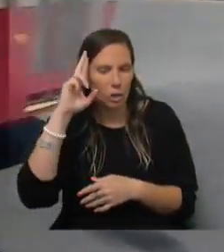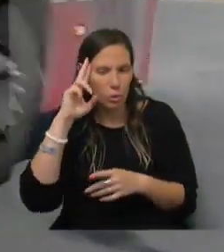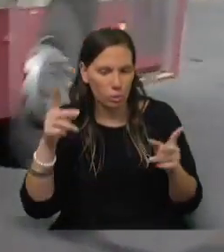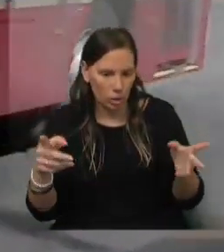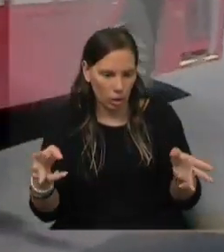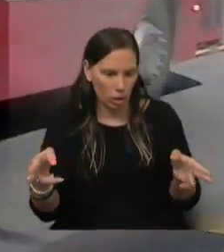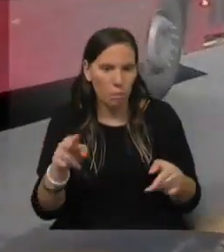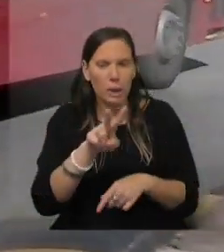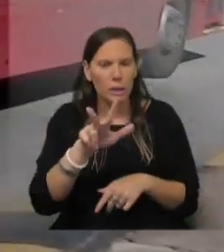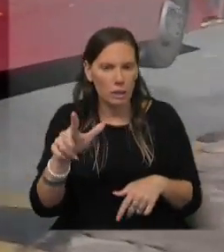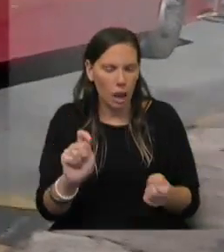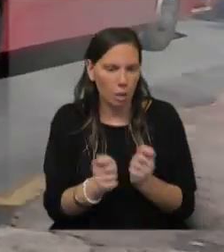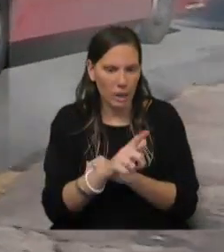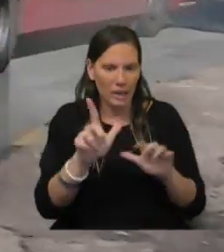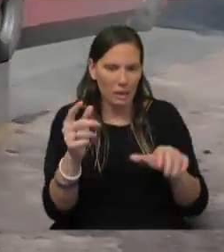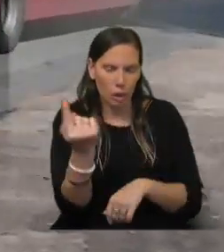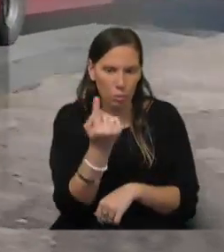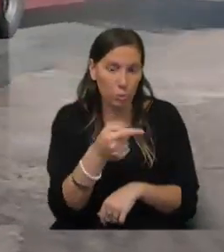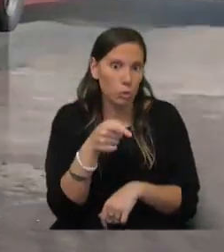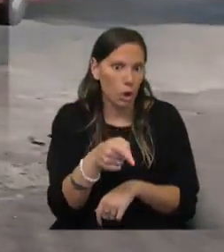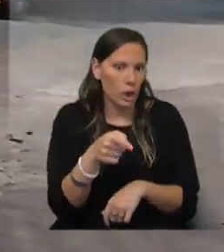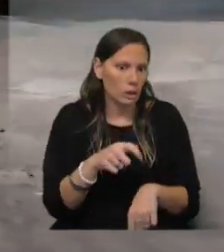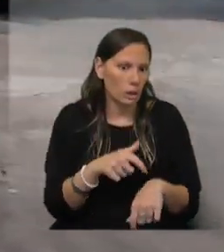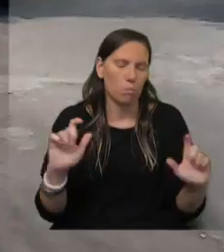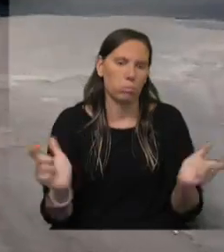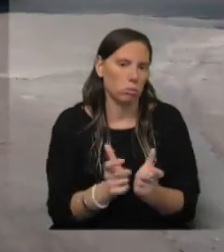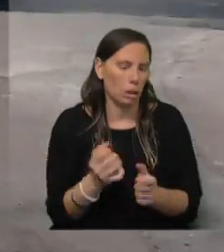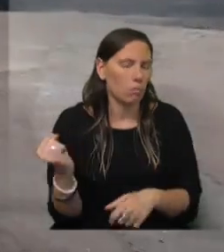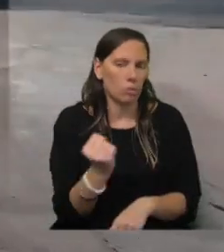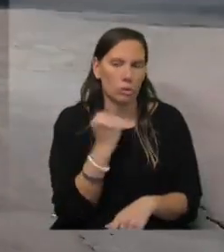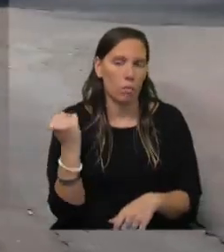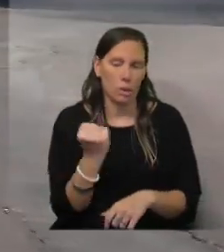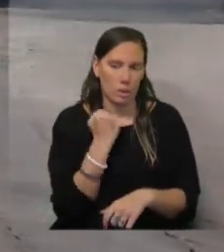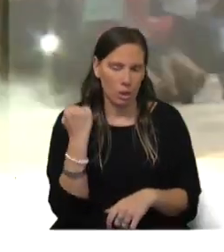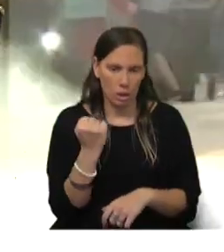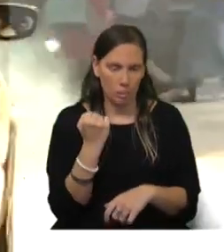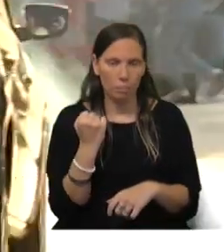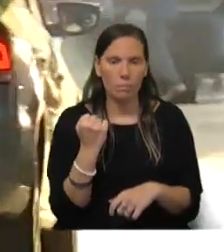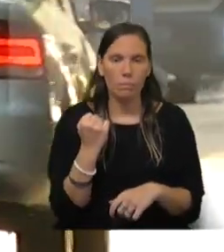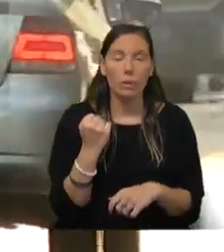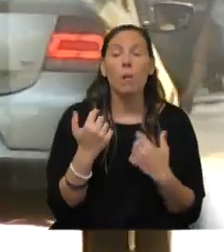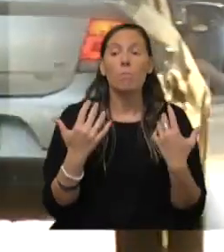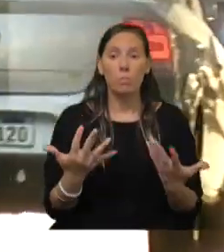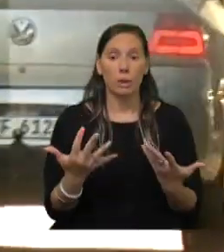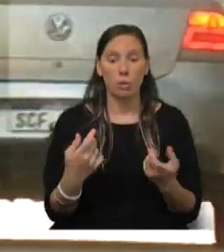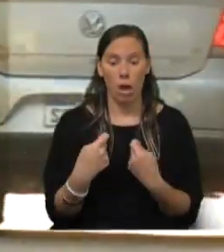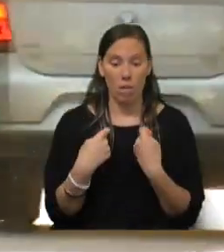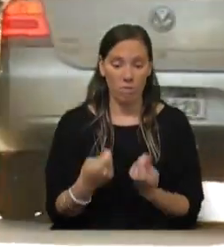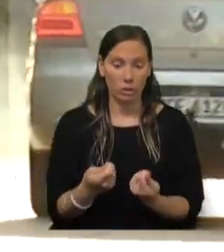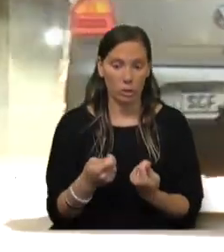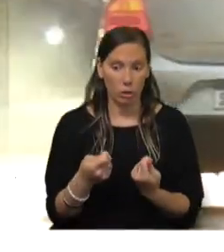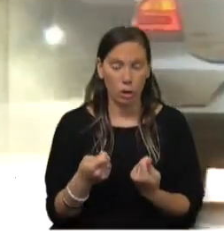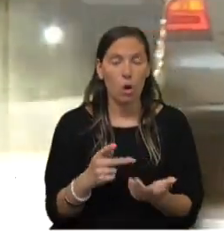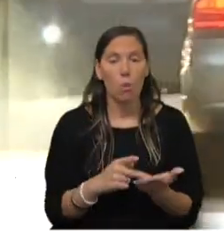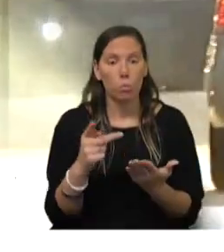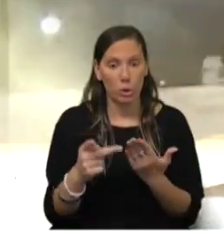7 minutos solamente se ahorró es es fundamental y es importantísimo por lo tanto para hacer una inversión de este tipo para hacer